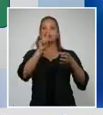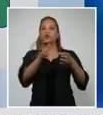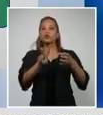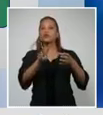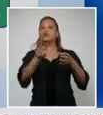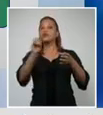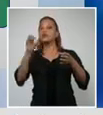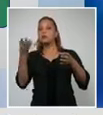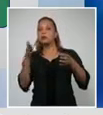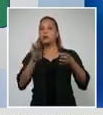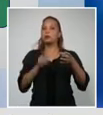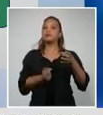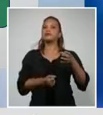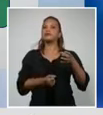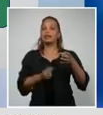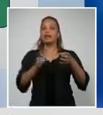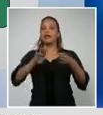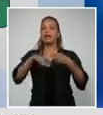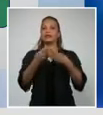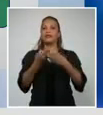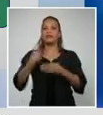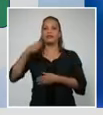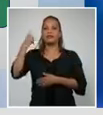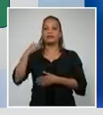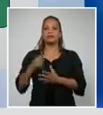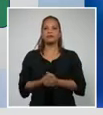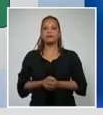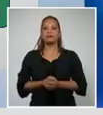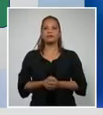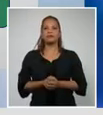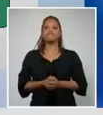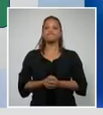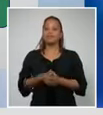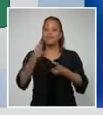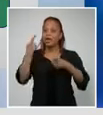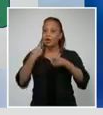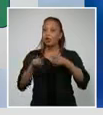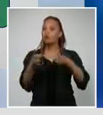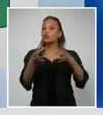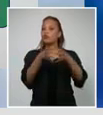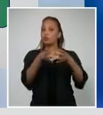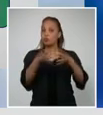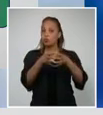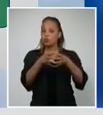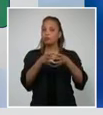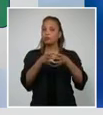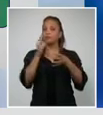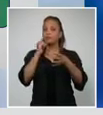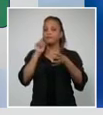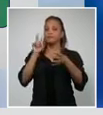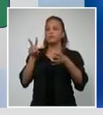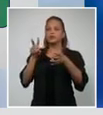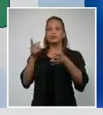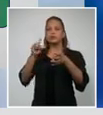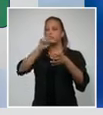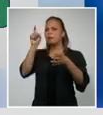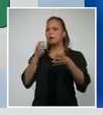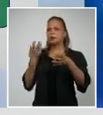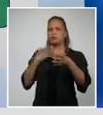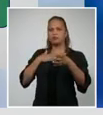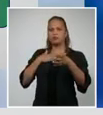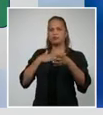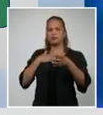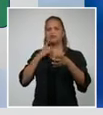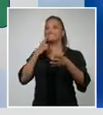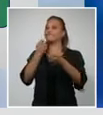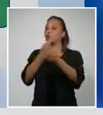casos en el día de ayer. Ese es el otro grupo, todavía, si ustedes me preguntan, con mucho más